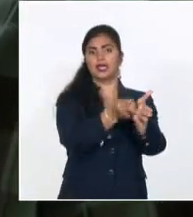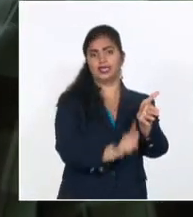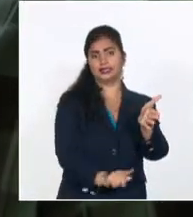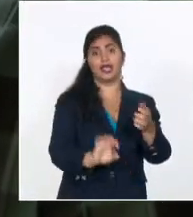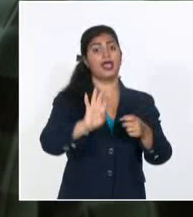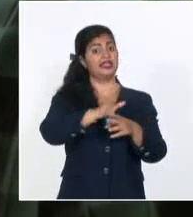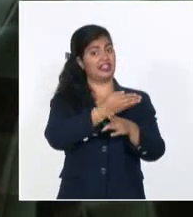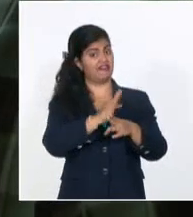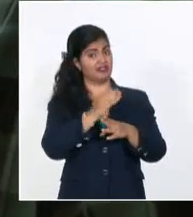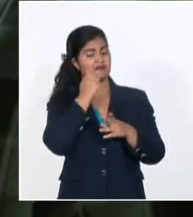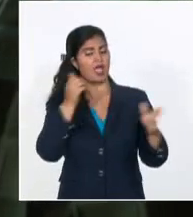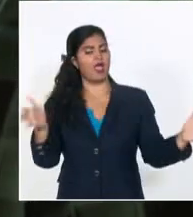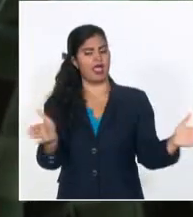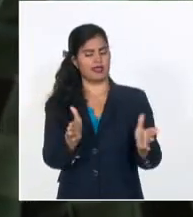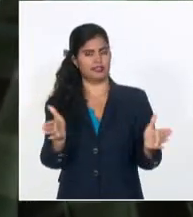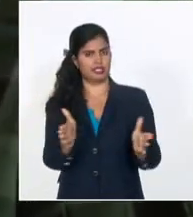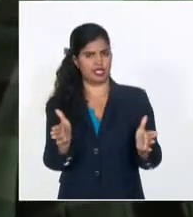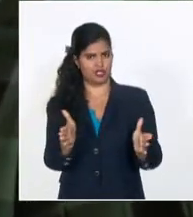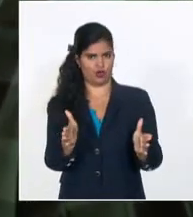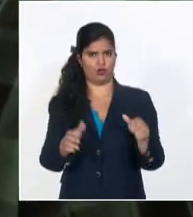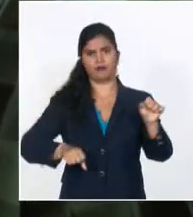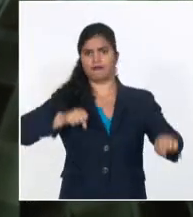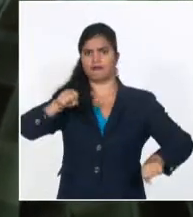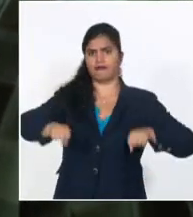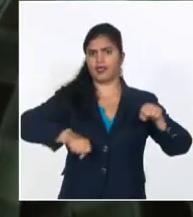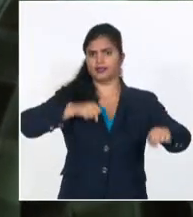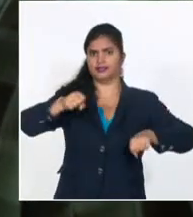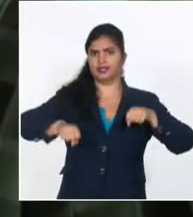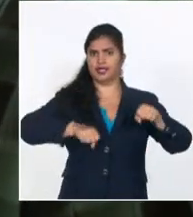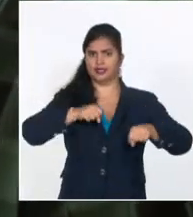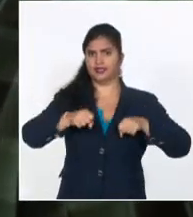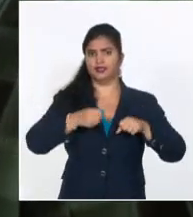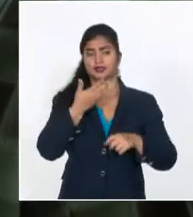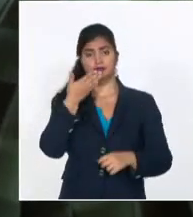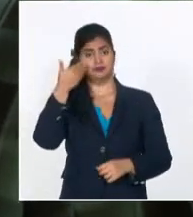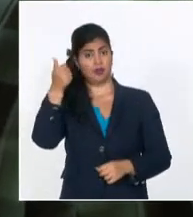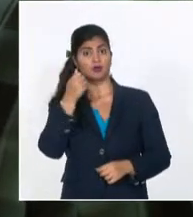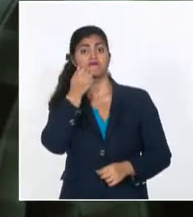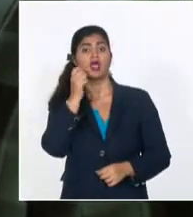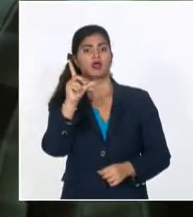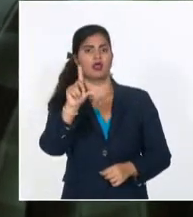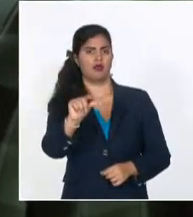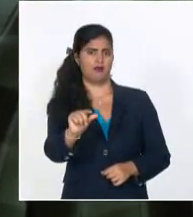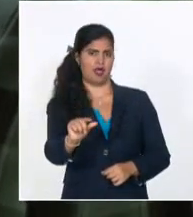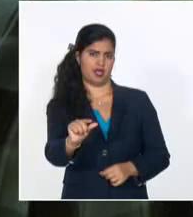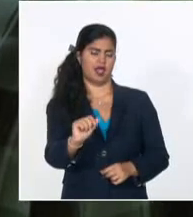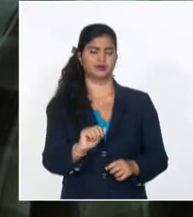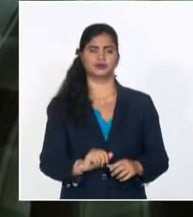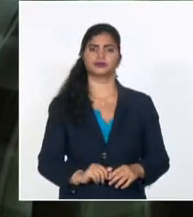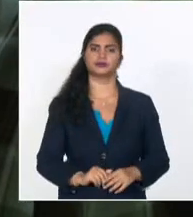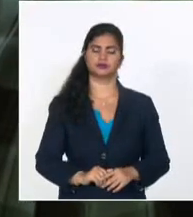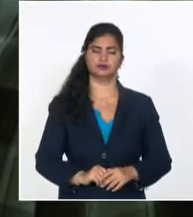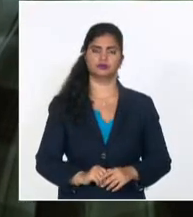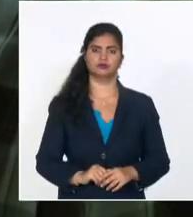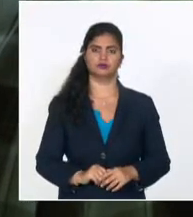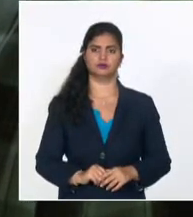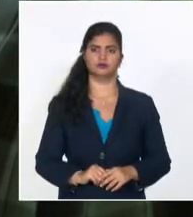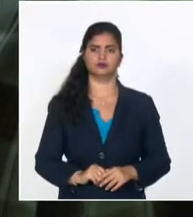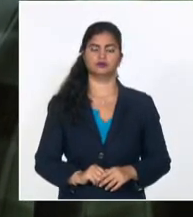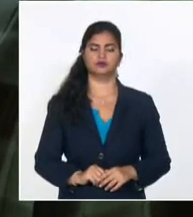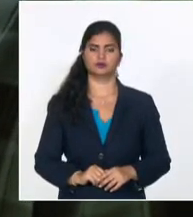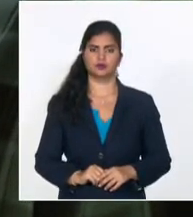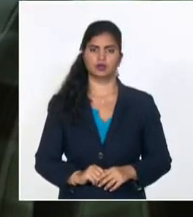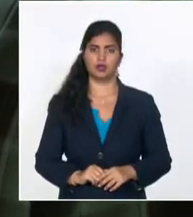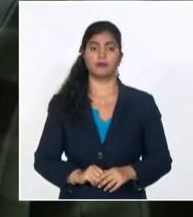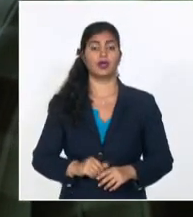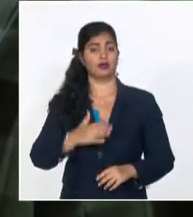modalidad, la del mercado cambiario, que va a tener mejor acceso sobre la población de Santiago de Cuba